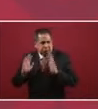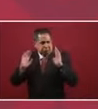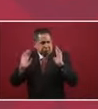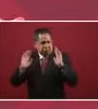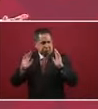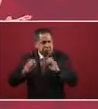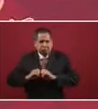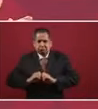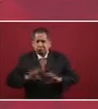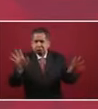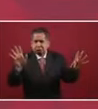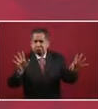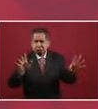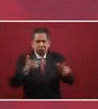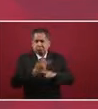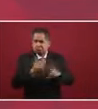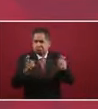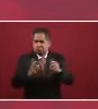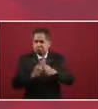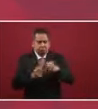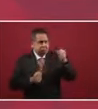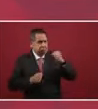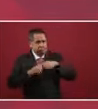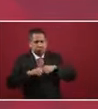debe ser de dominio público.